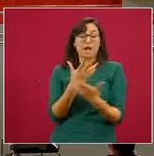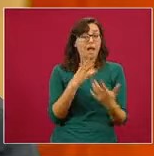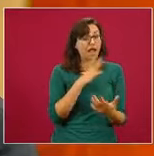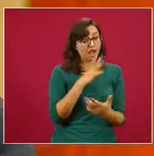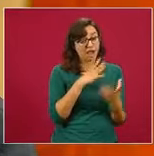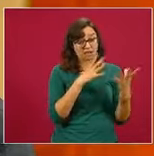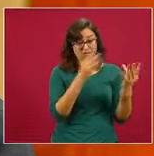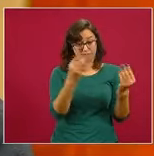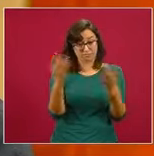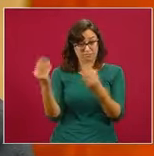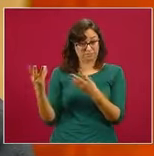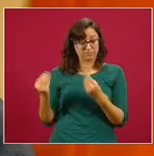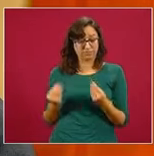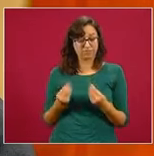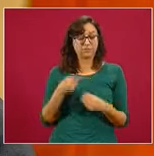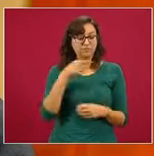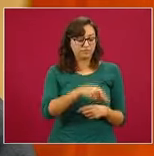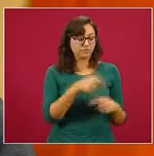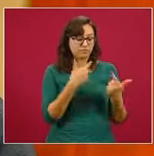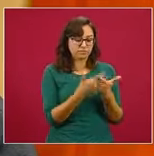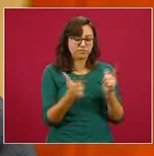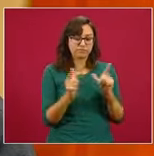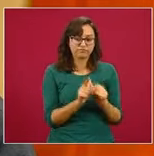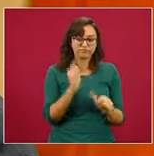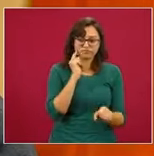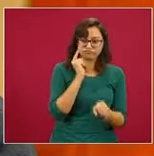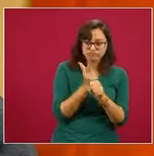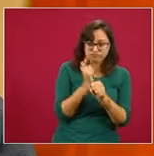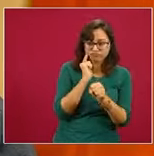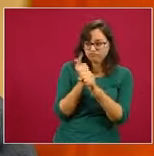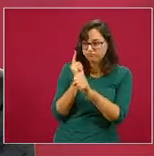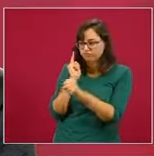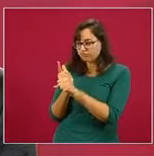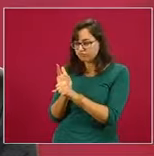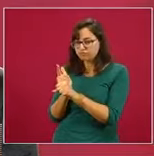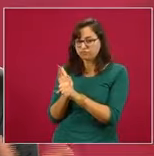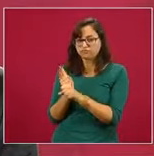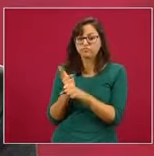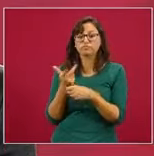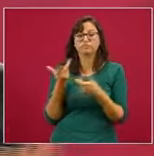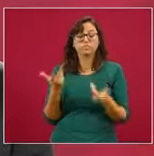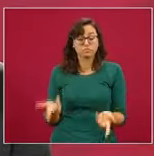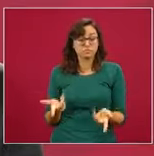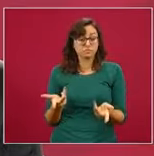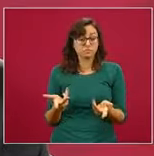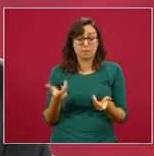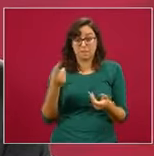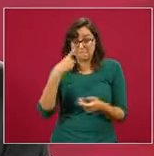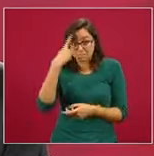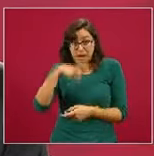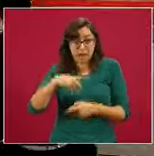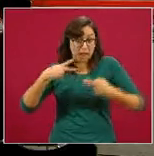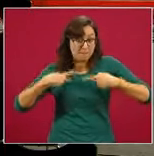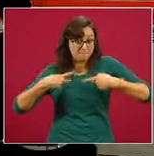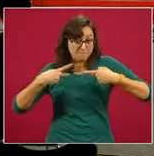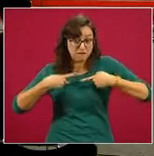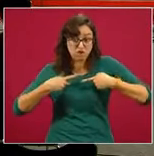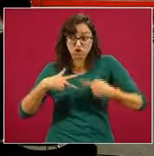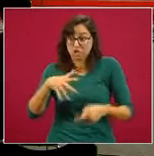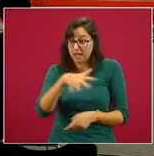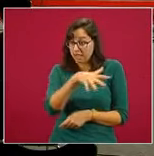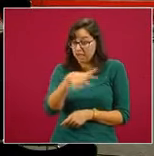puntual. Este grupo ha identificado que aún no están disponibles al público, desde luego el